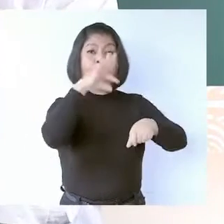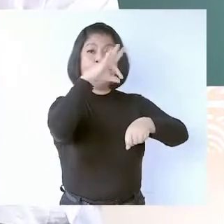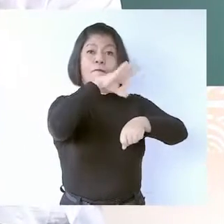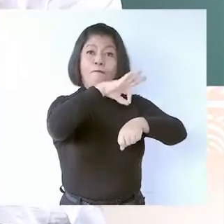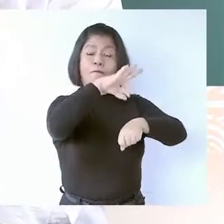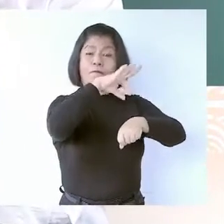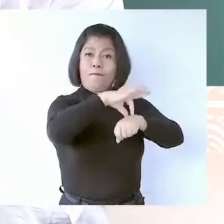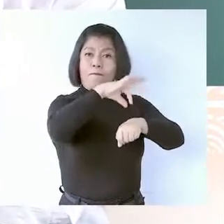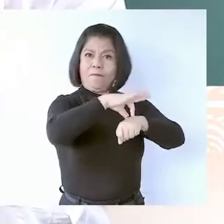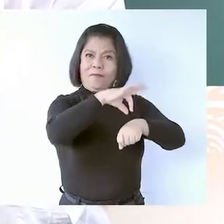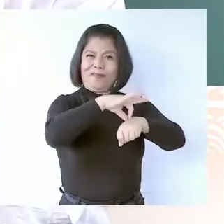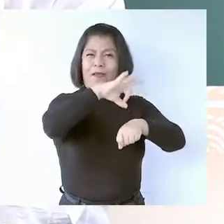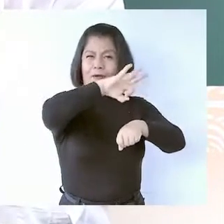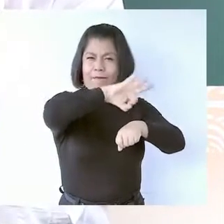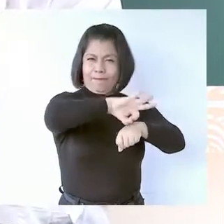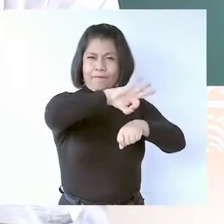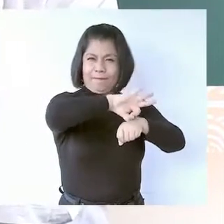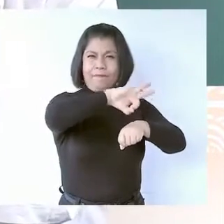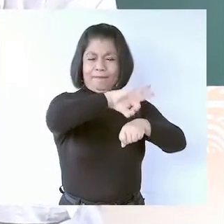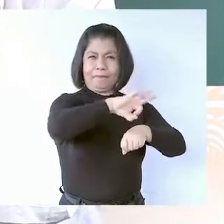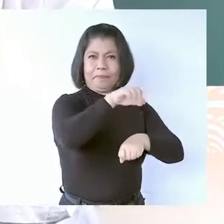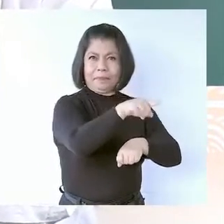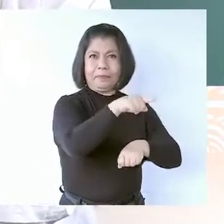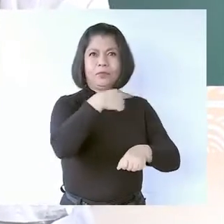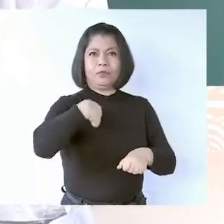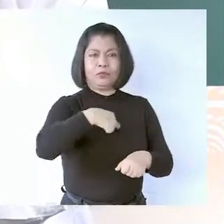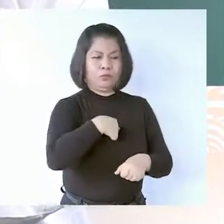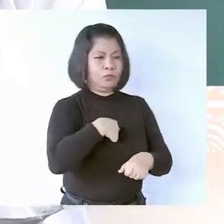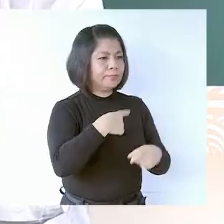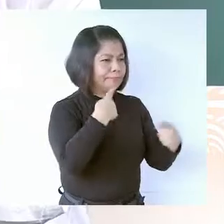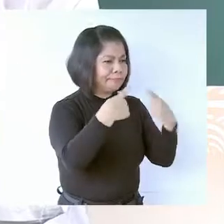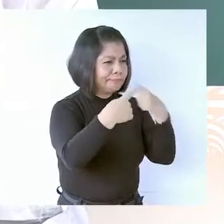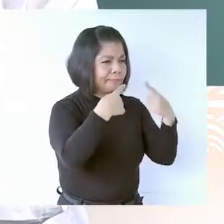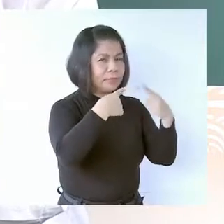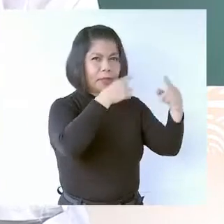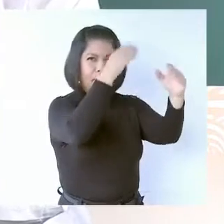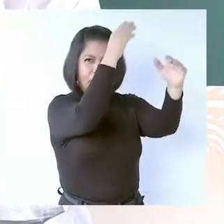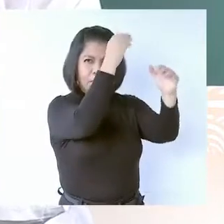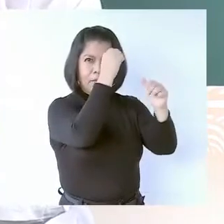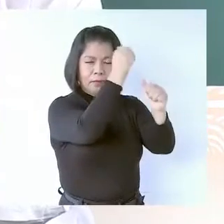ya contamos con las vacunas